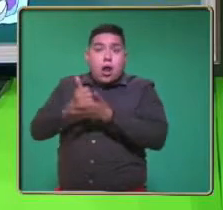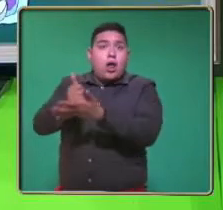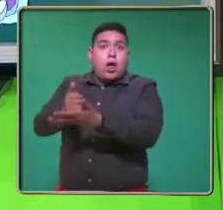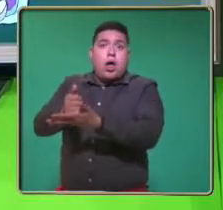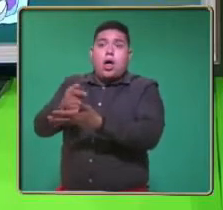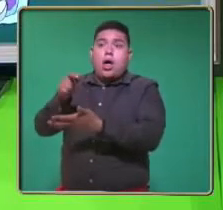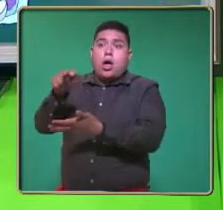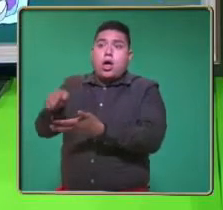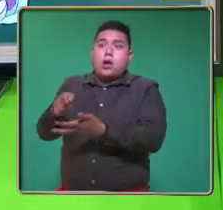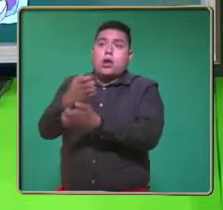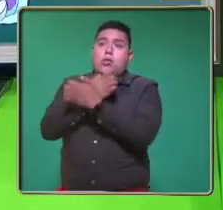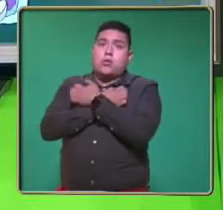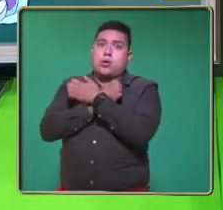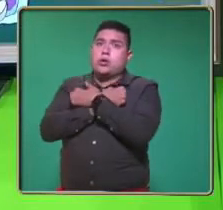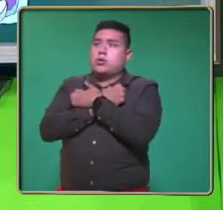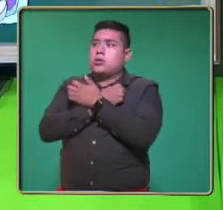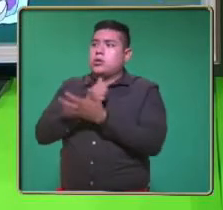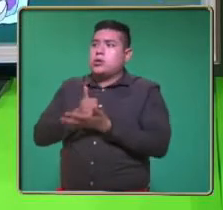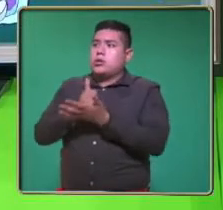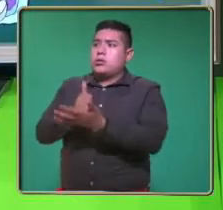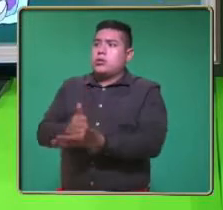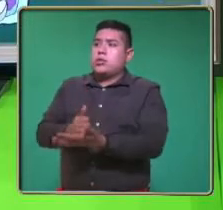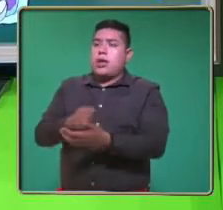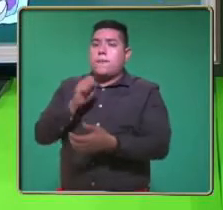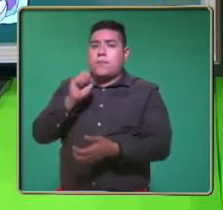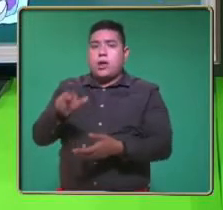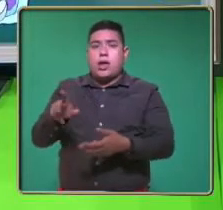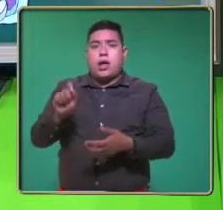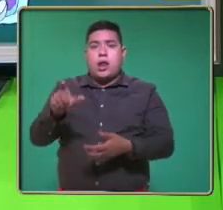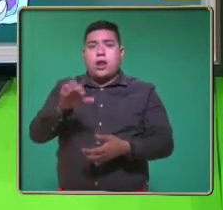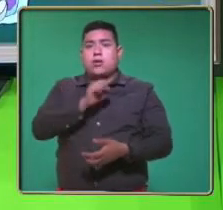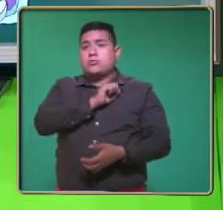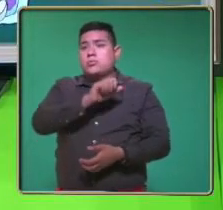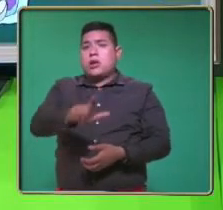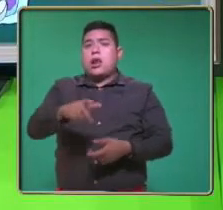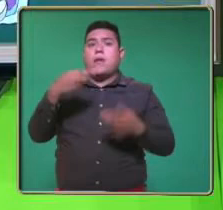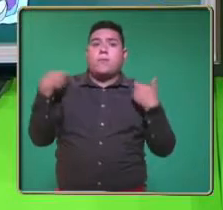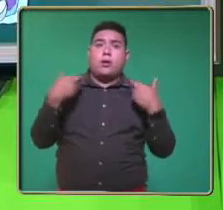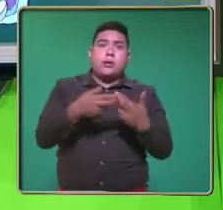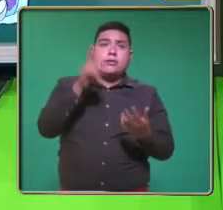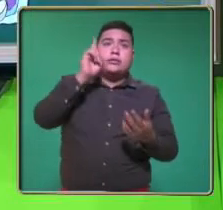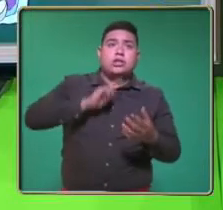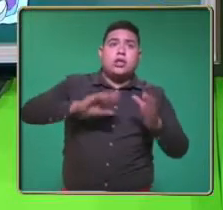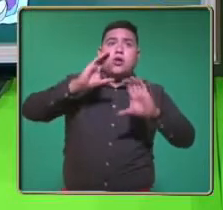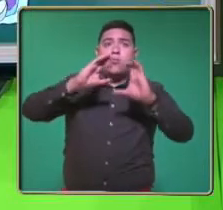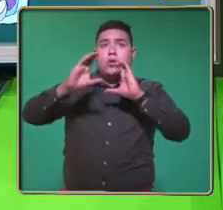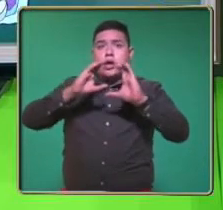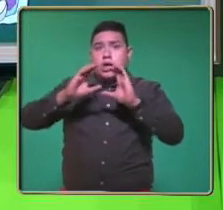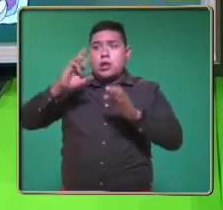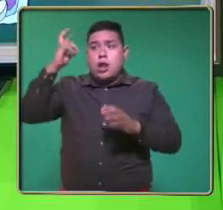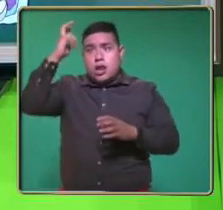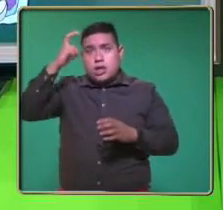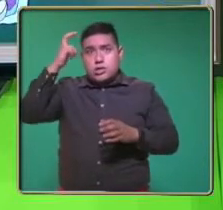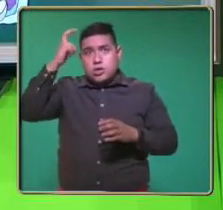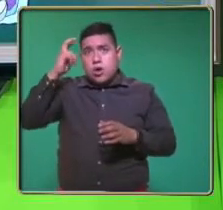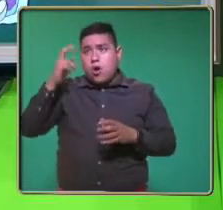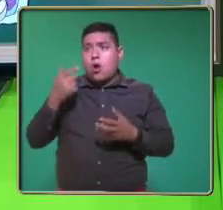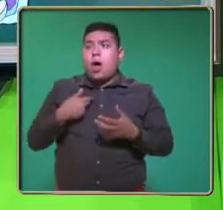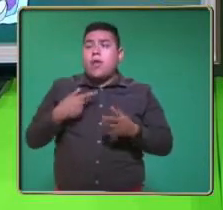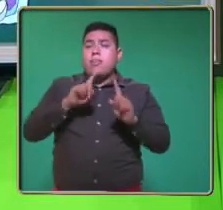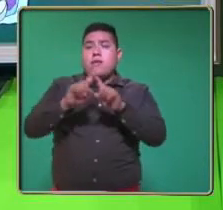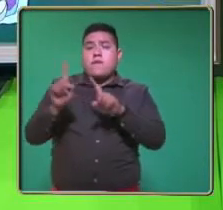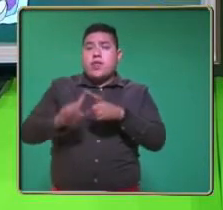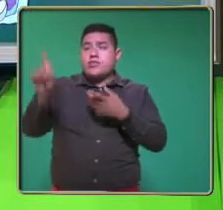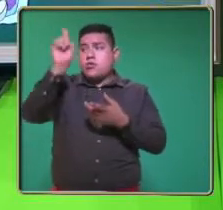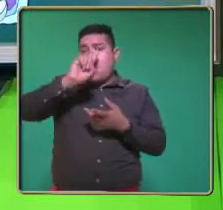de manera académica, y también los especialistas, tanto la maestra de comunicación como la psicóloga, te van a dar sugerencias para